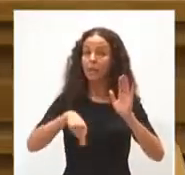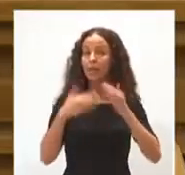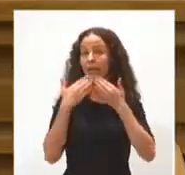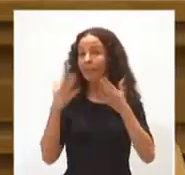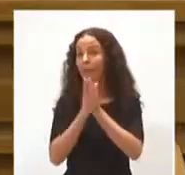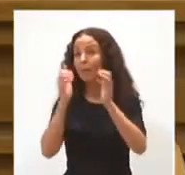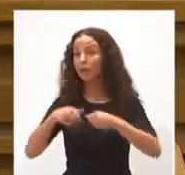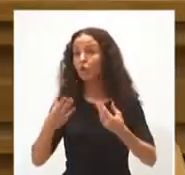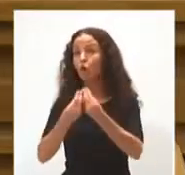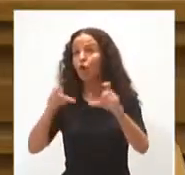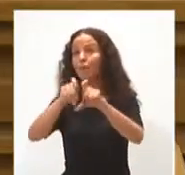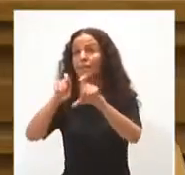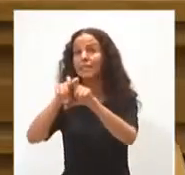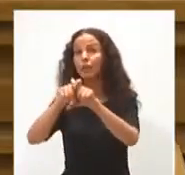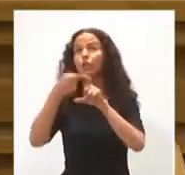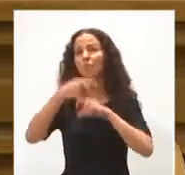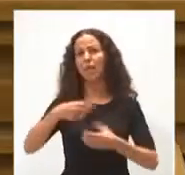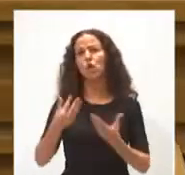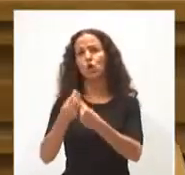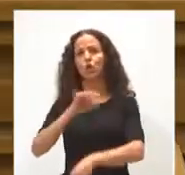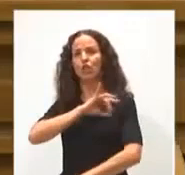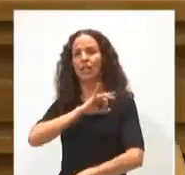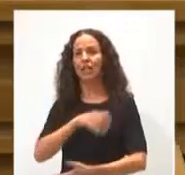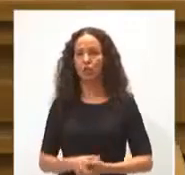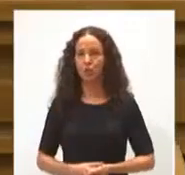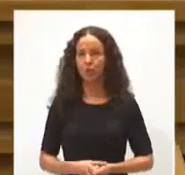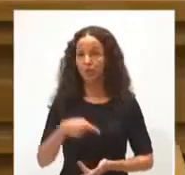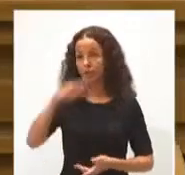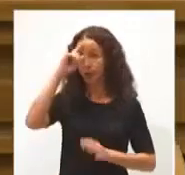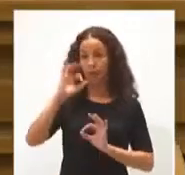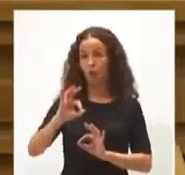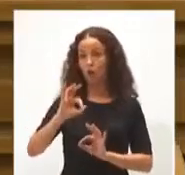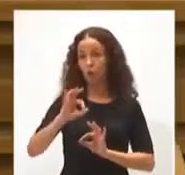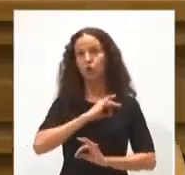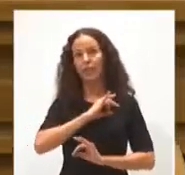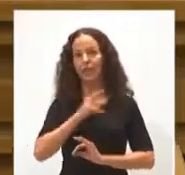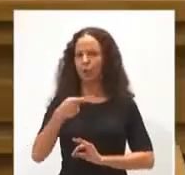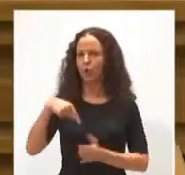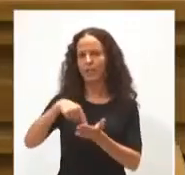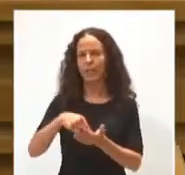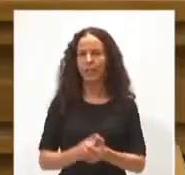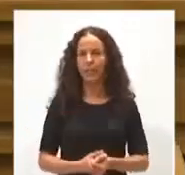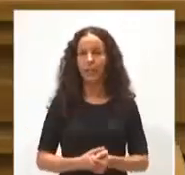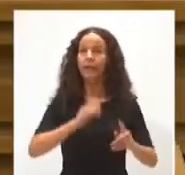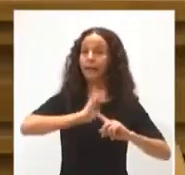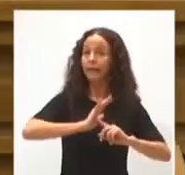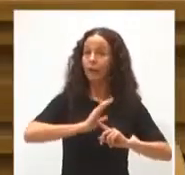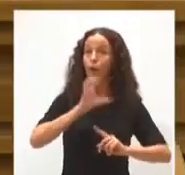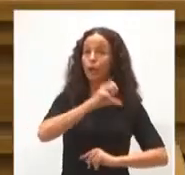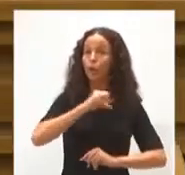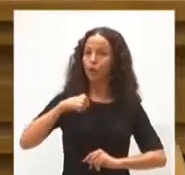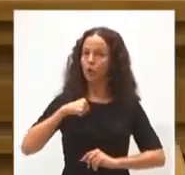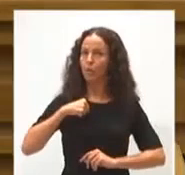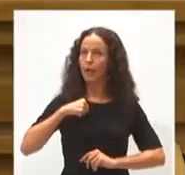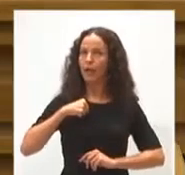empresarios y sobre todo con sindicatos que en esto como era lógico eran muy exigentes castilla la mancha es la comunidad autónoma que más ha reducido